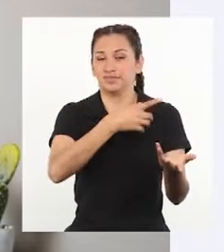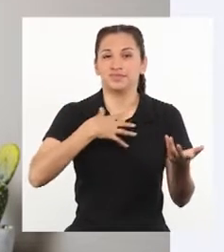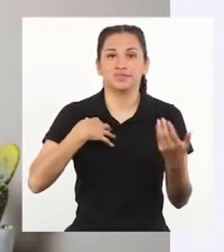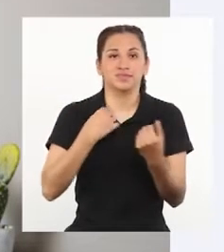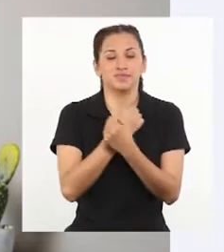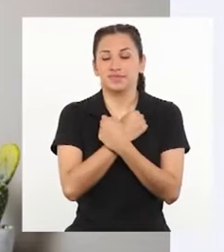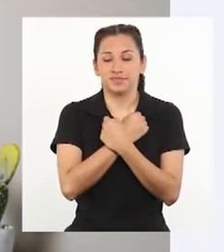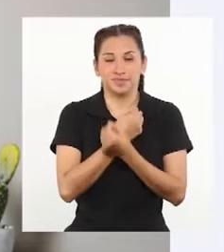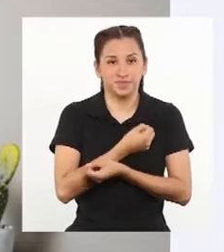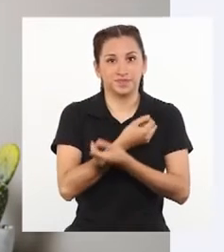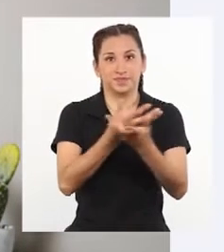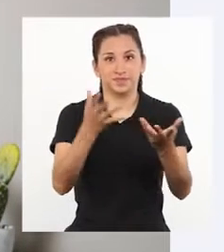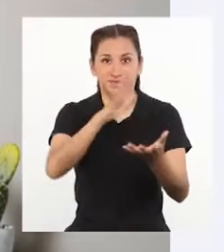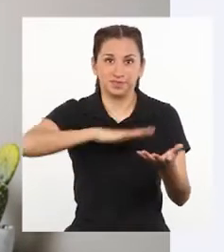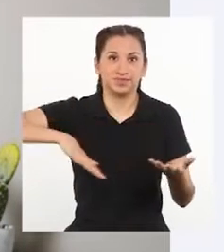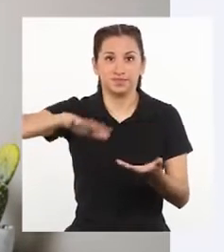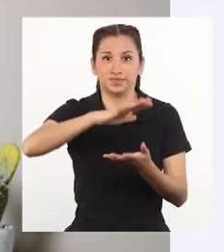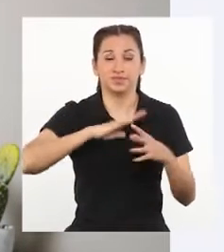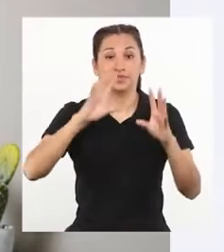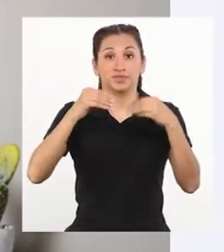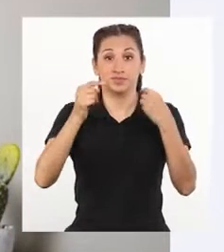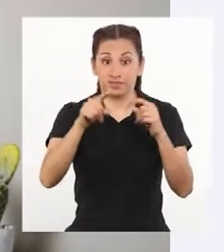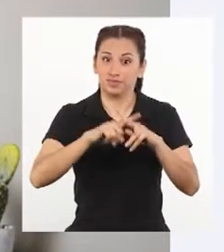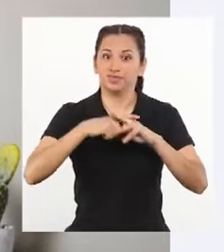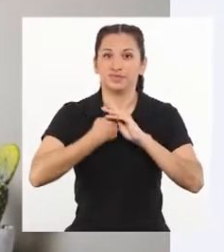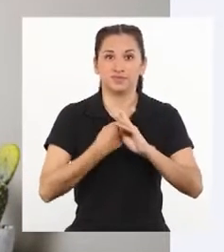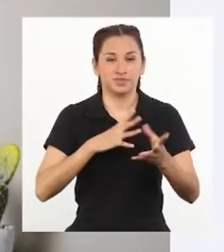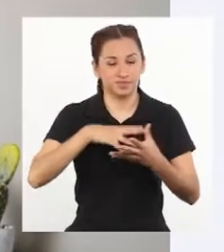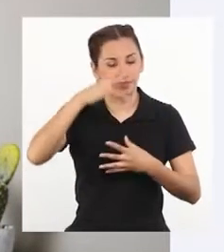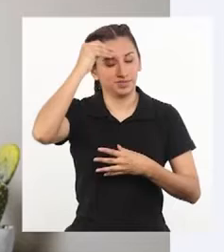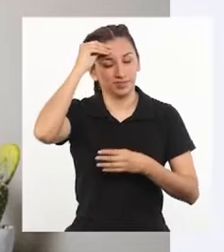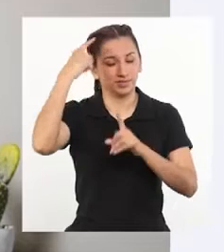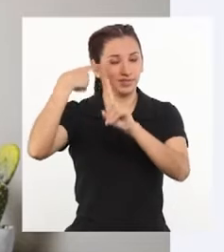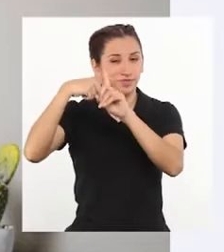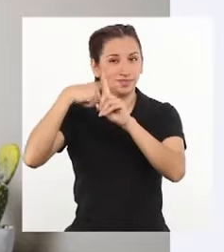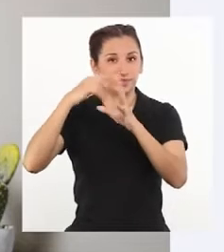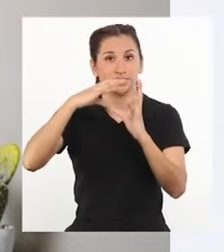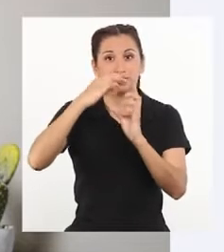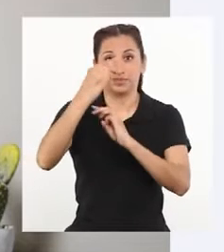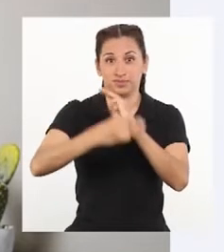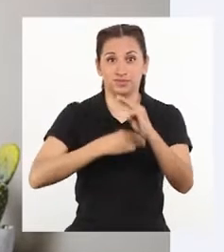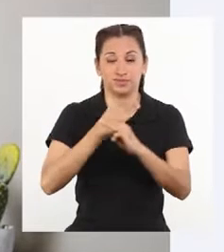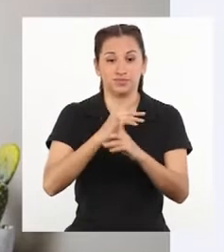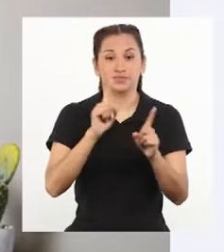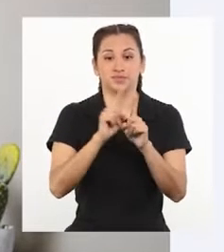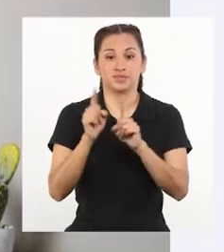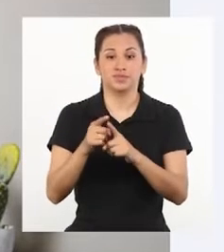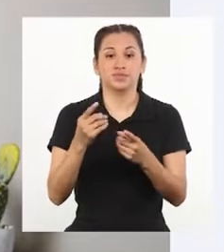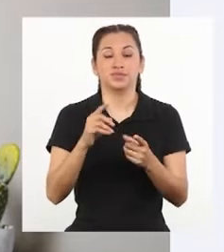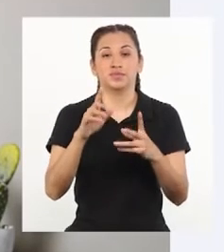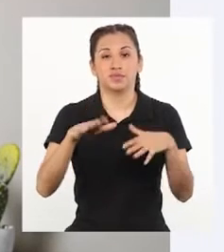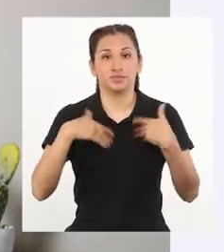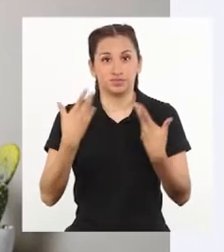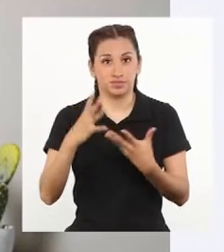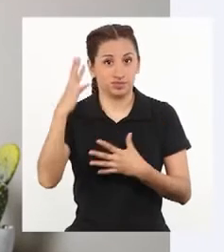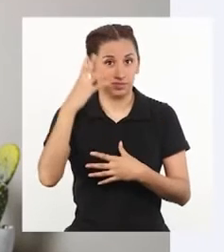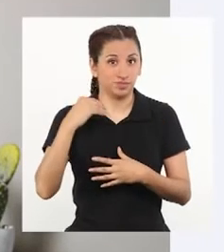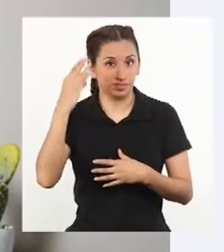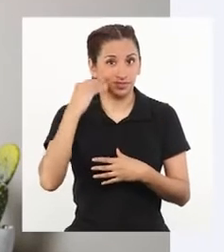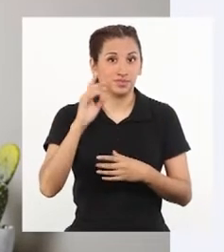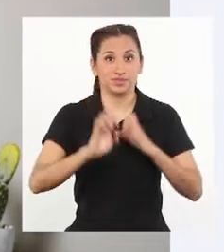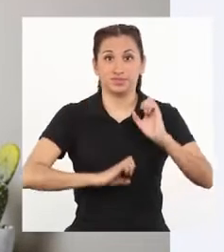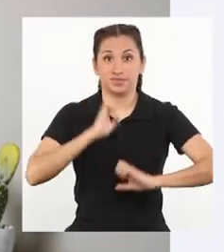forma recíproca lo que quiero recibir. Porque es ahí donde vamos a activar interpretaciones saludables del mundo, creencias que no nos limitan, y así